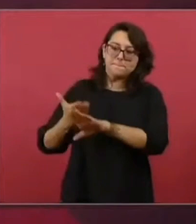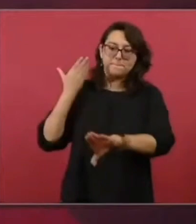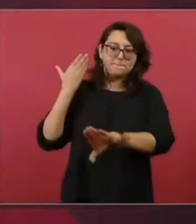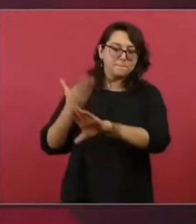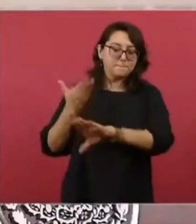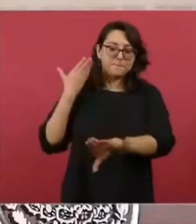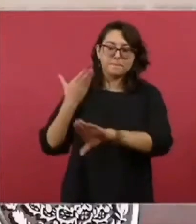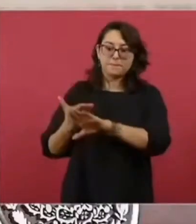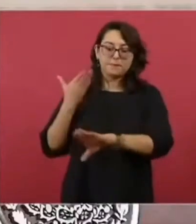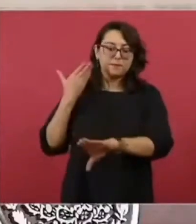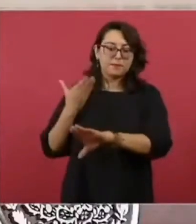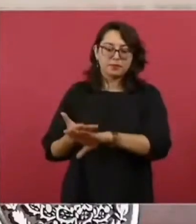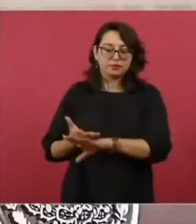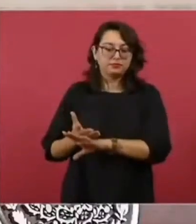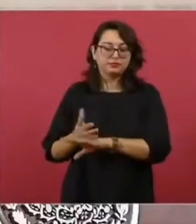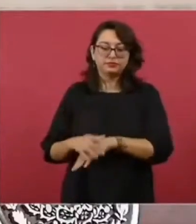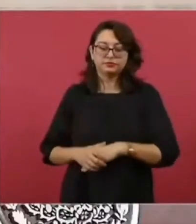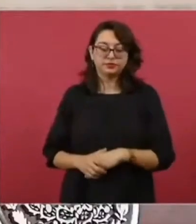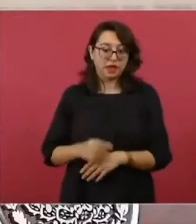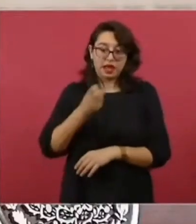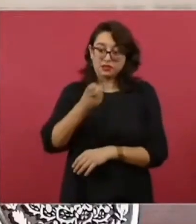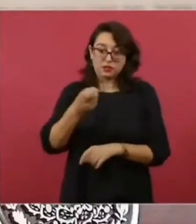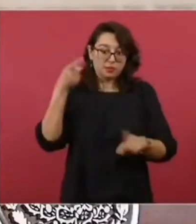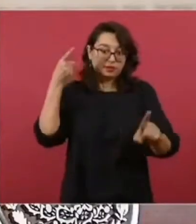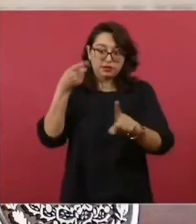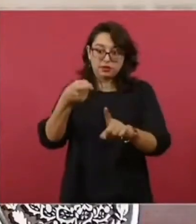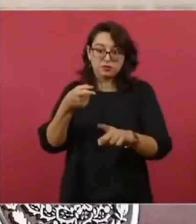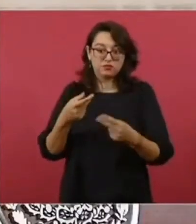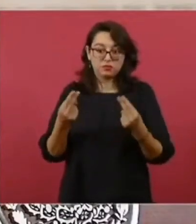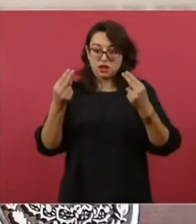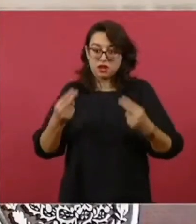y obtener prebendas.